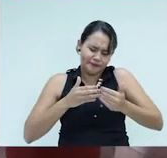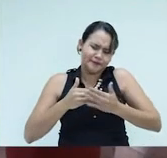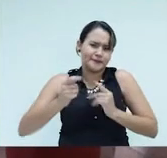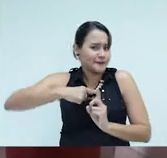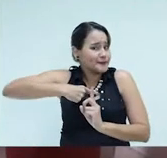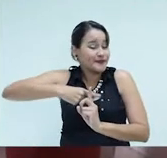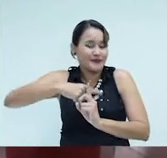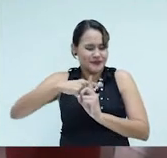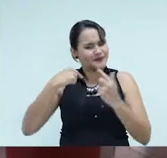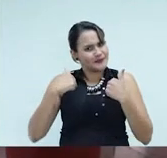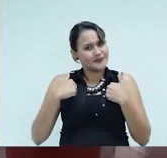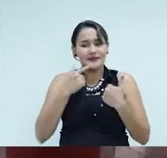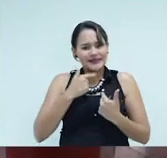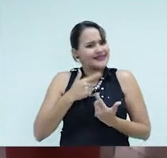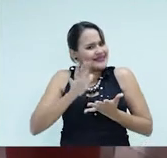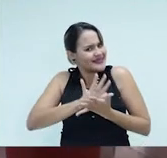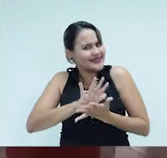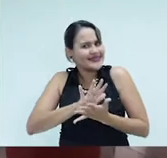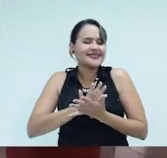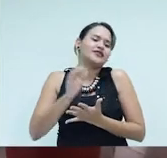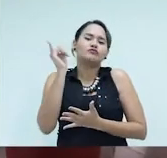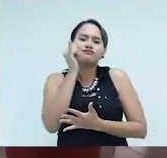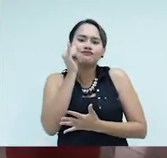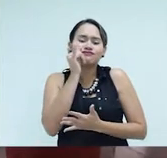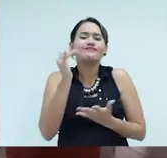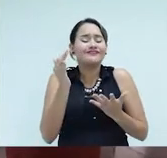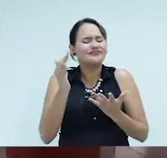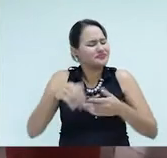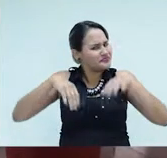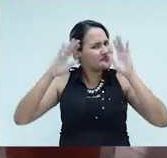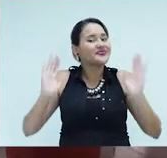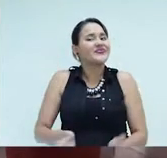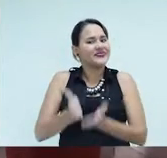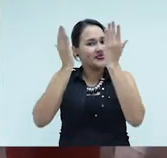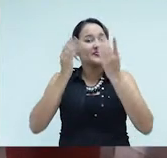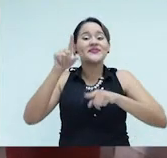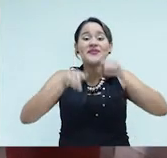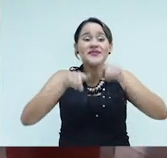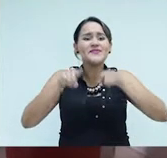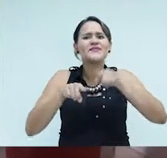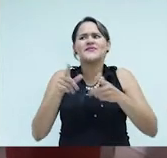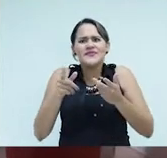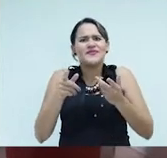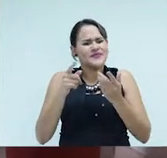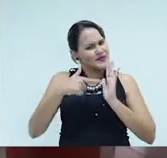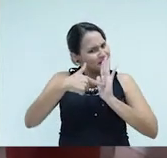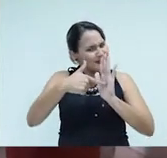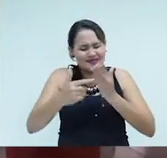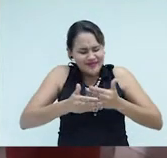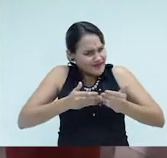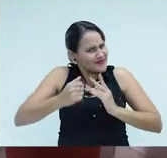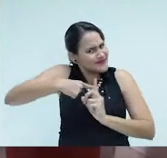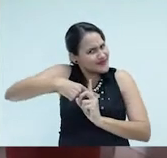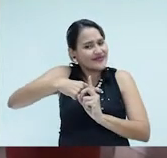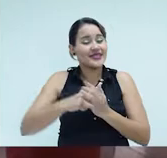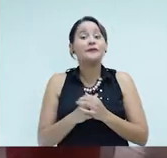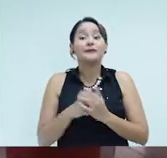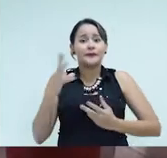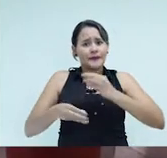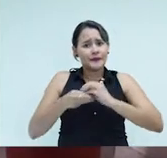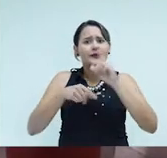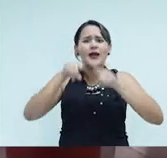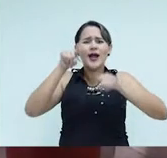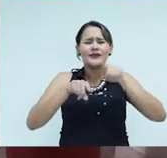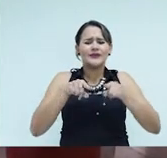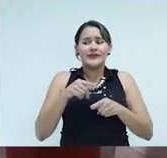tienen un poco de temor a las nuevas tecnologías aplicadas en el salón de clase. Así que mi presentación estará dividida en dos